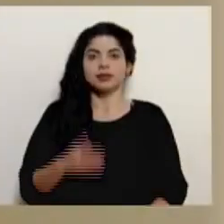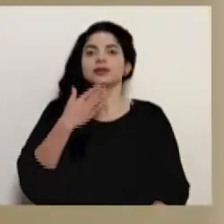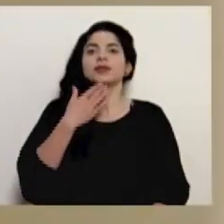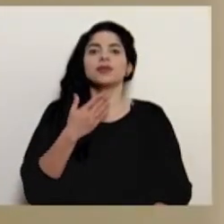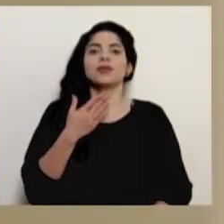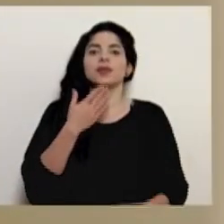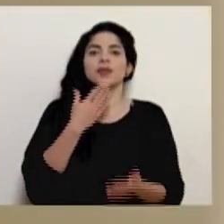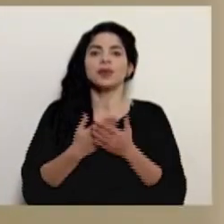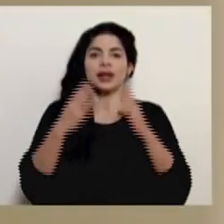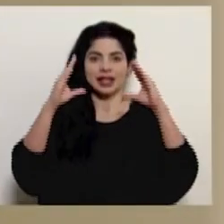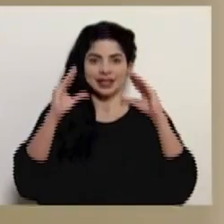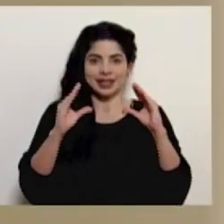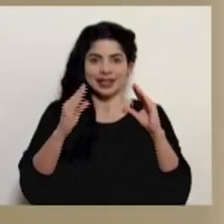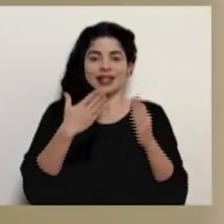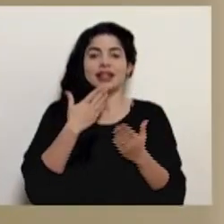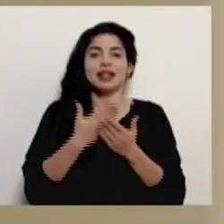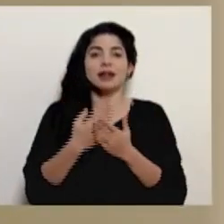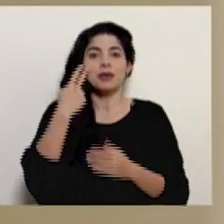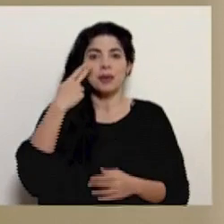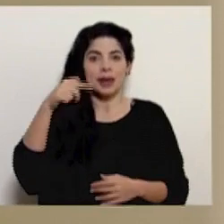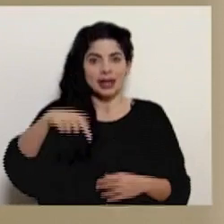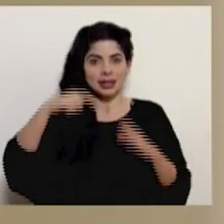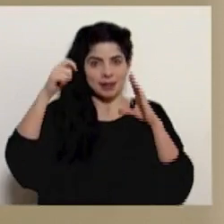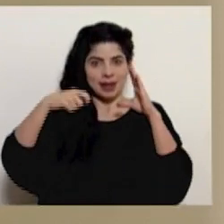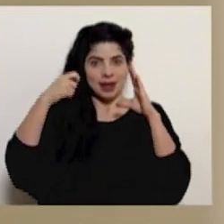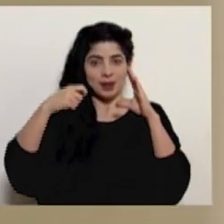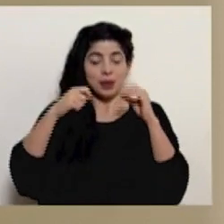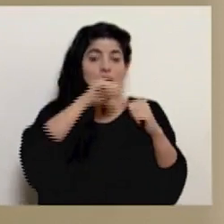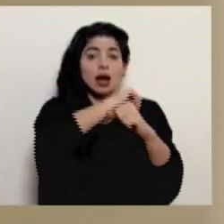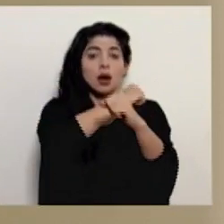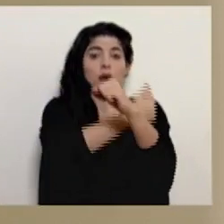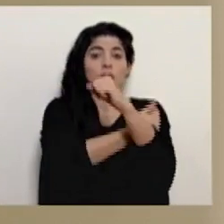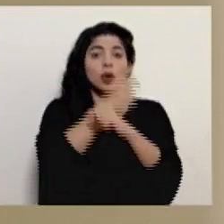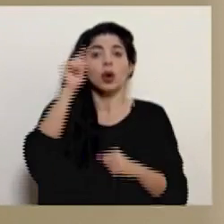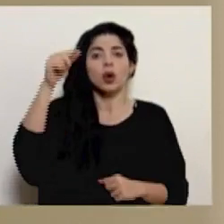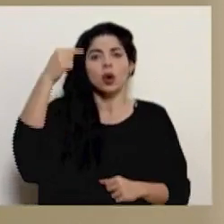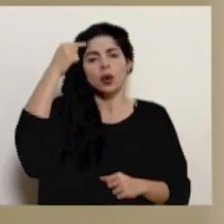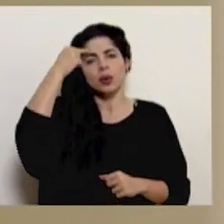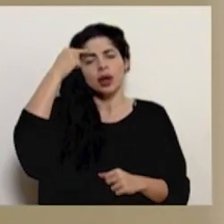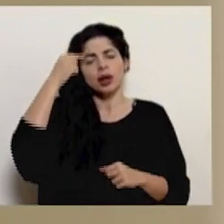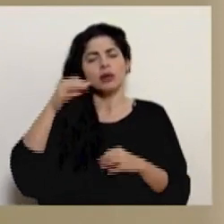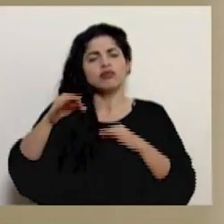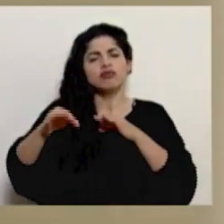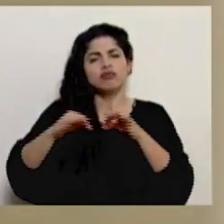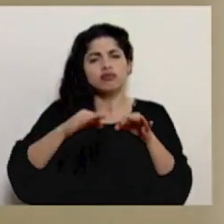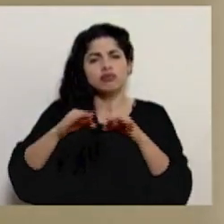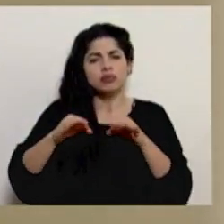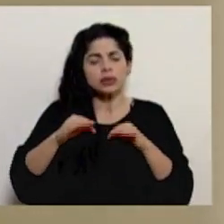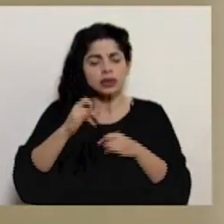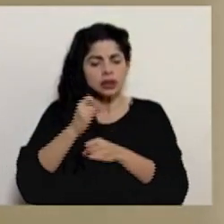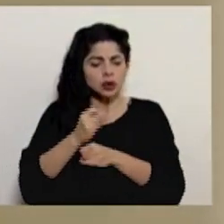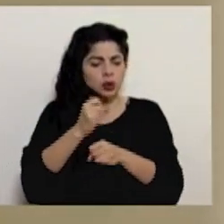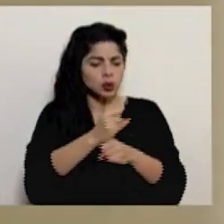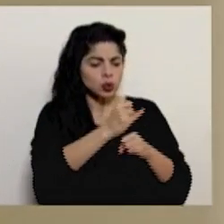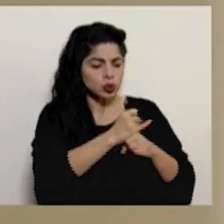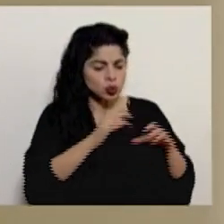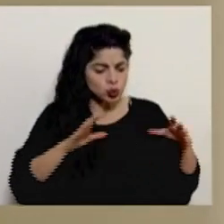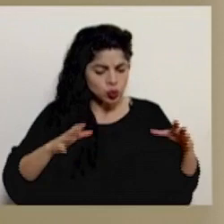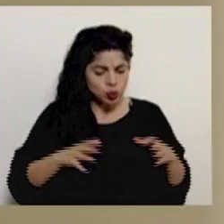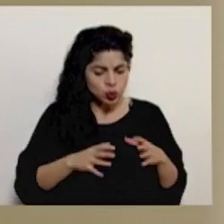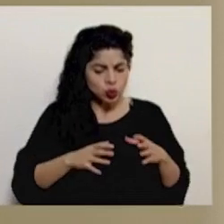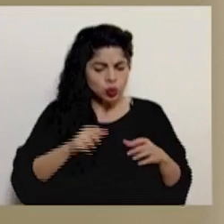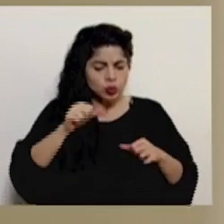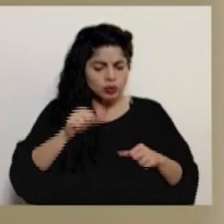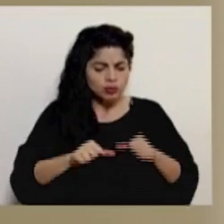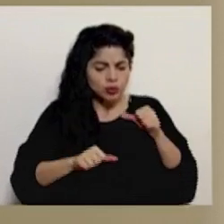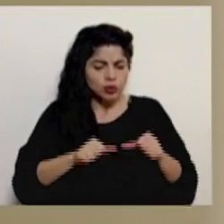Muy buenas tardes y gracias por sintonizar esta transmisión en donde las autoridades de gobierno detallan los esfuerzos interinstitucionales y